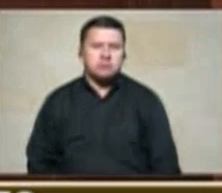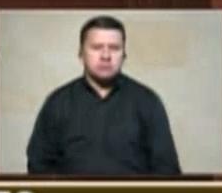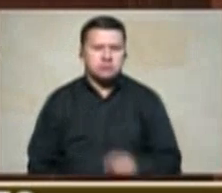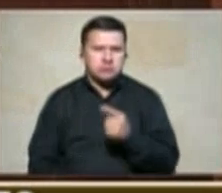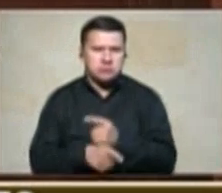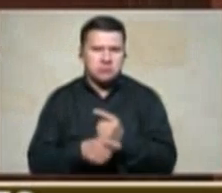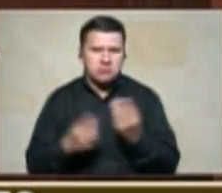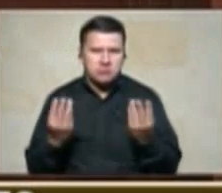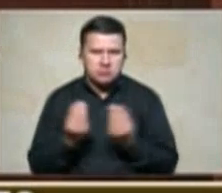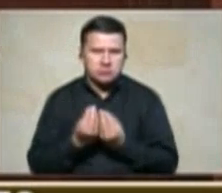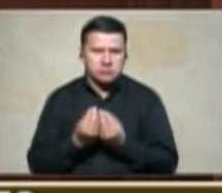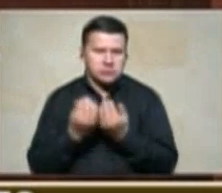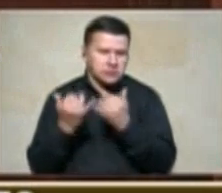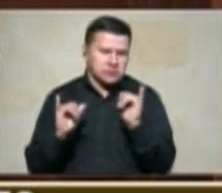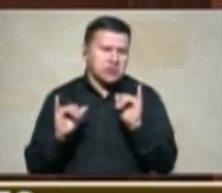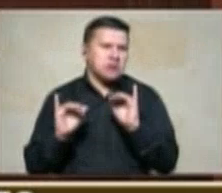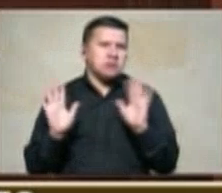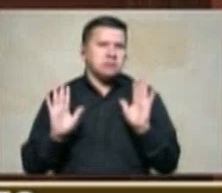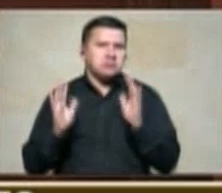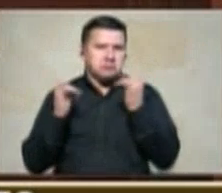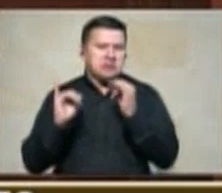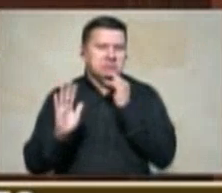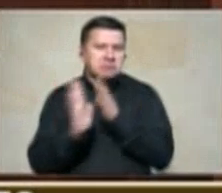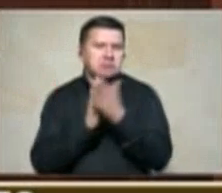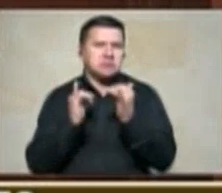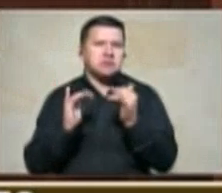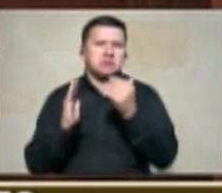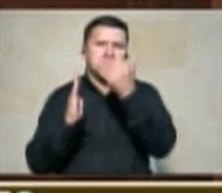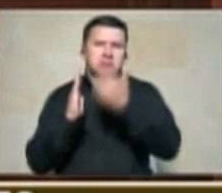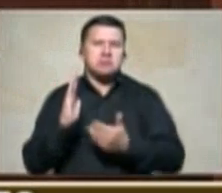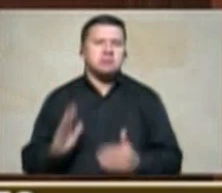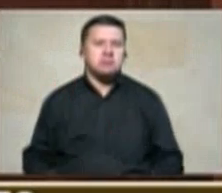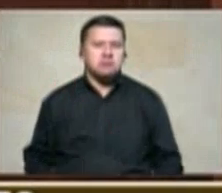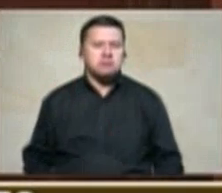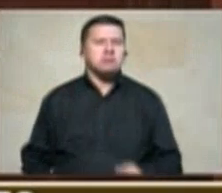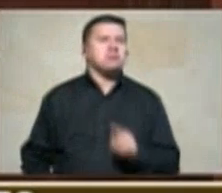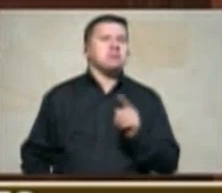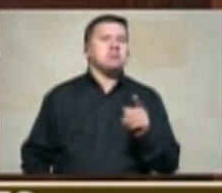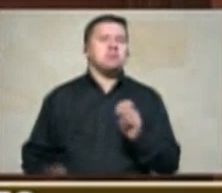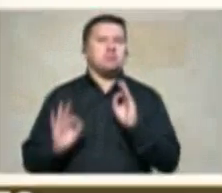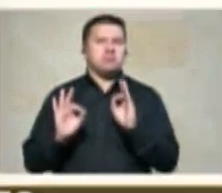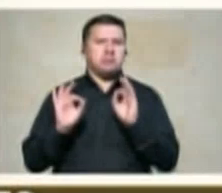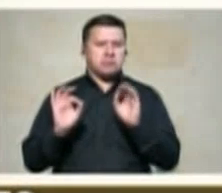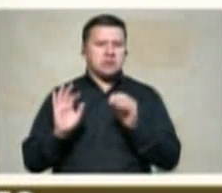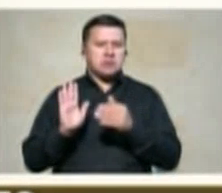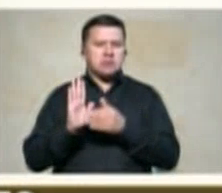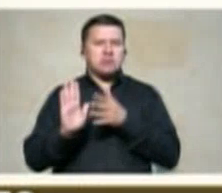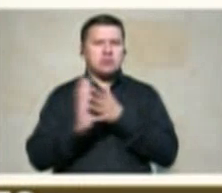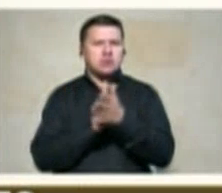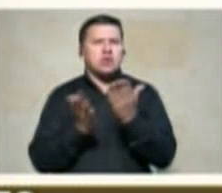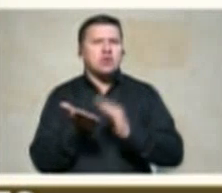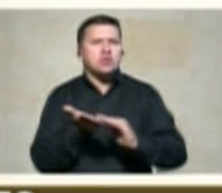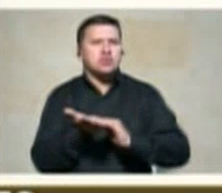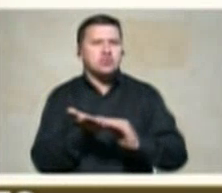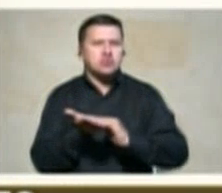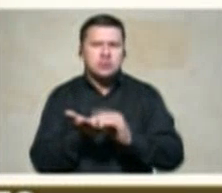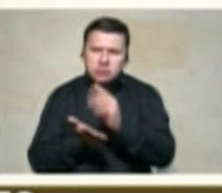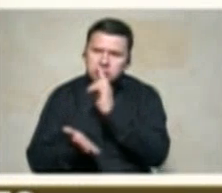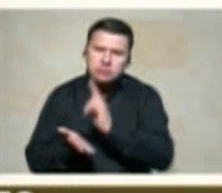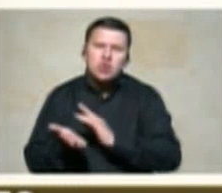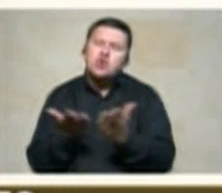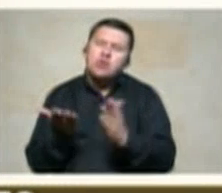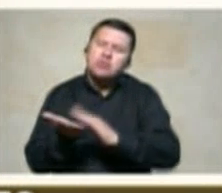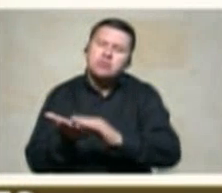este ya vamos culminando, han dado este tipo de soluciones